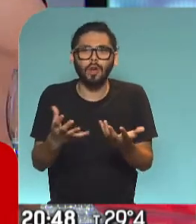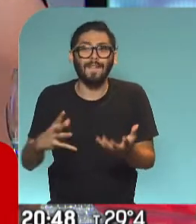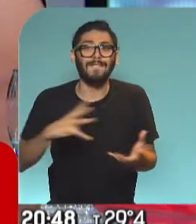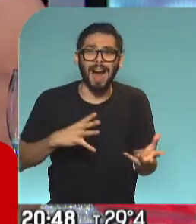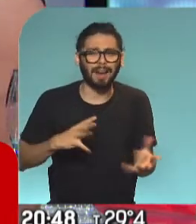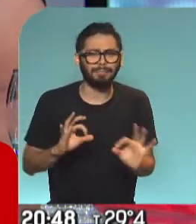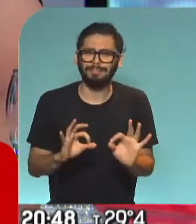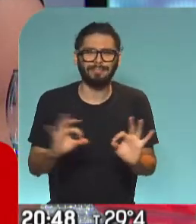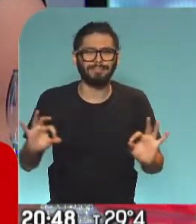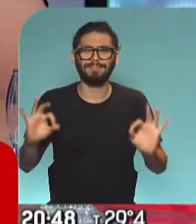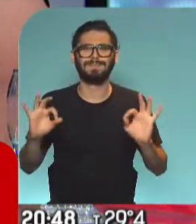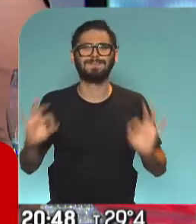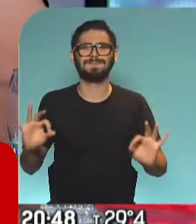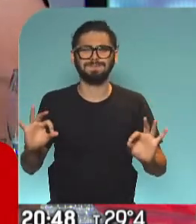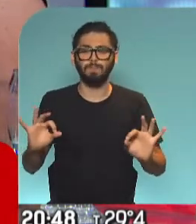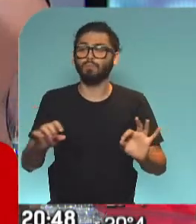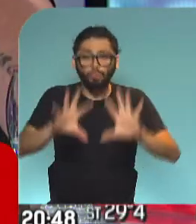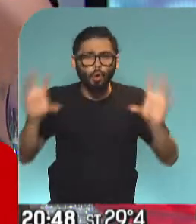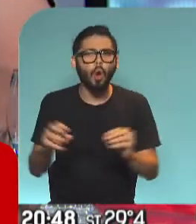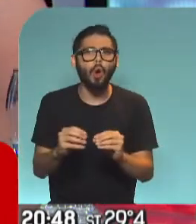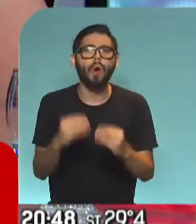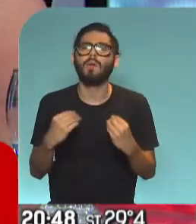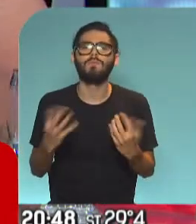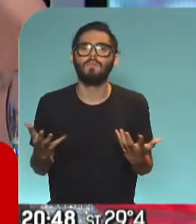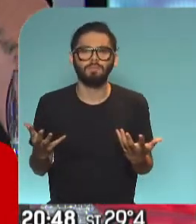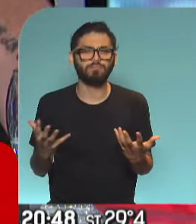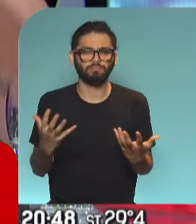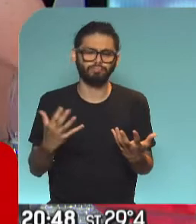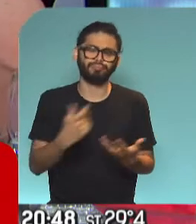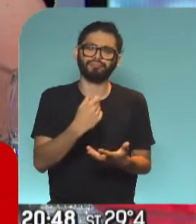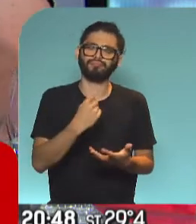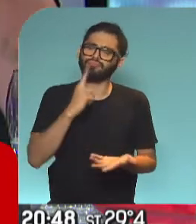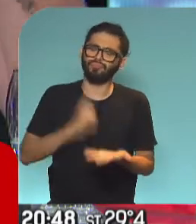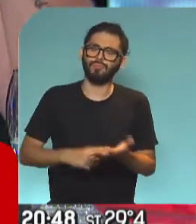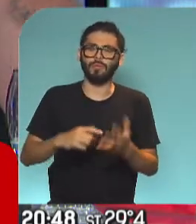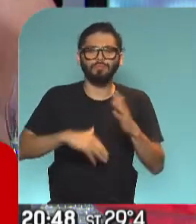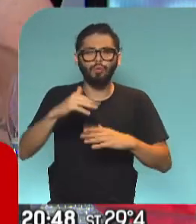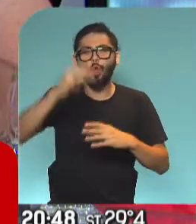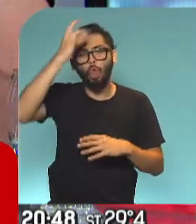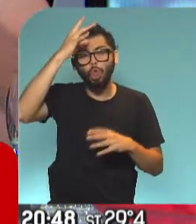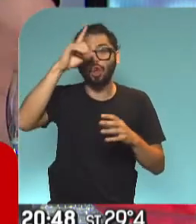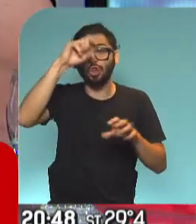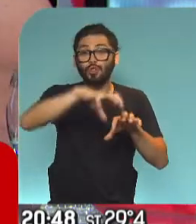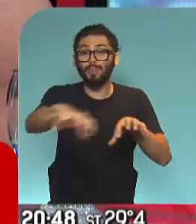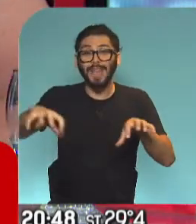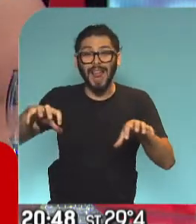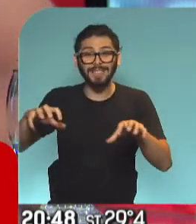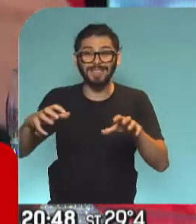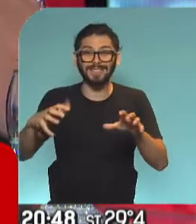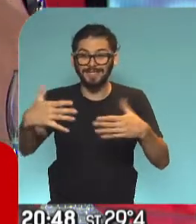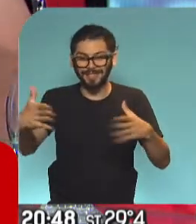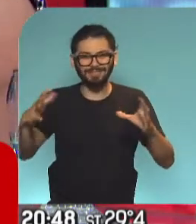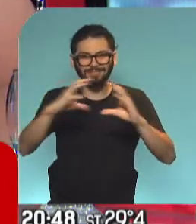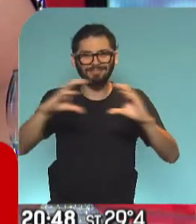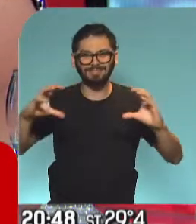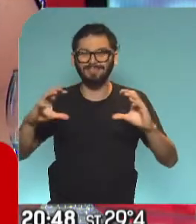esto fue claramente y concretamente porque se decidieron construir 12 hospitales modulares 8 en el conurbano uno hay en un lingán